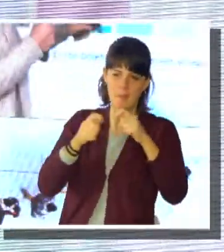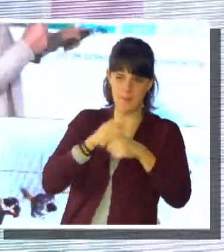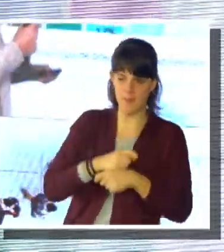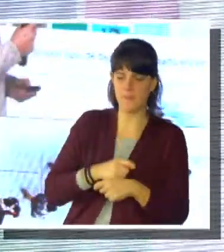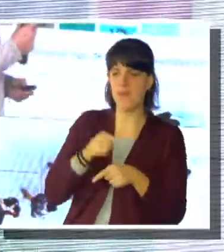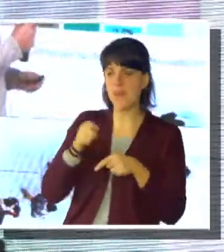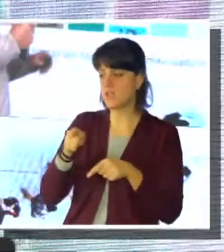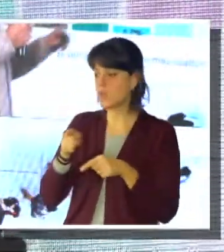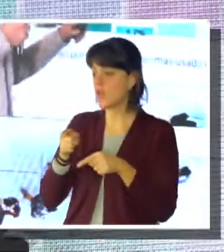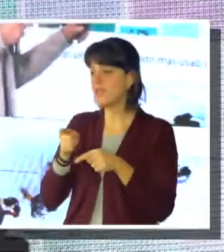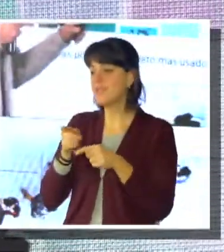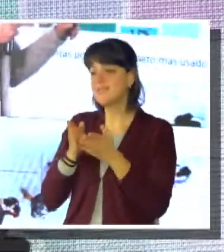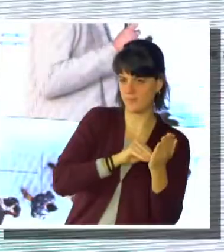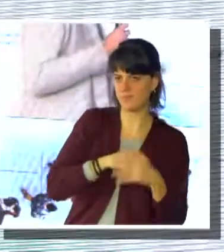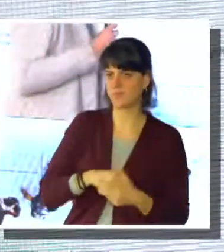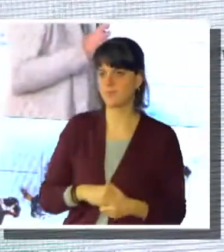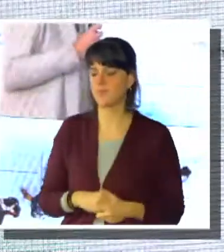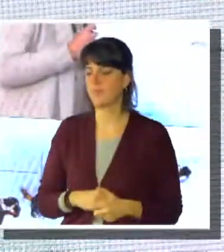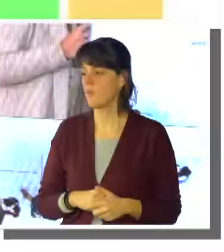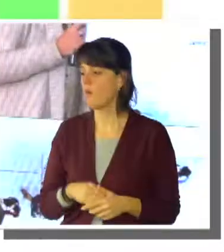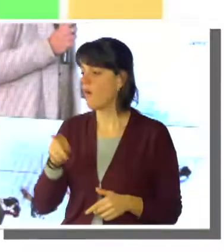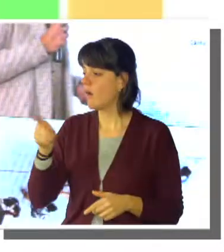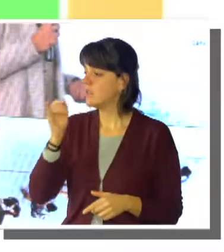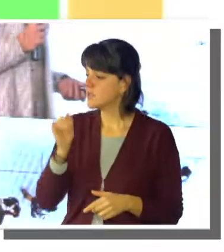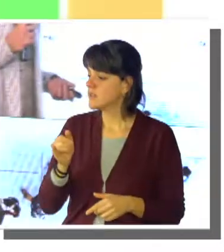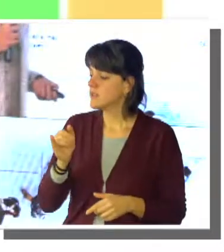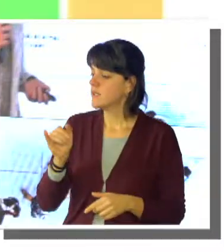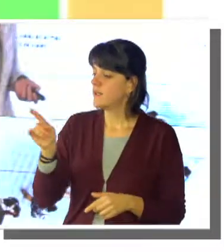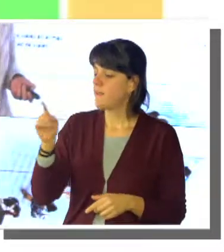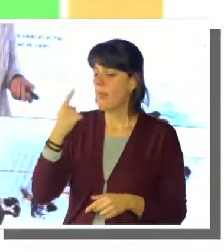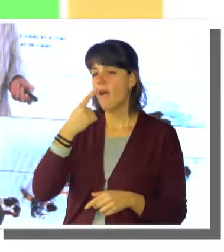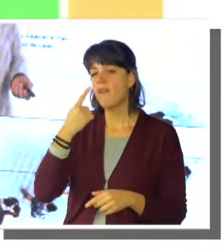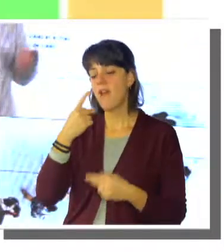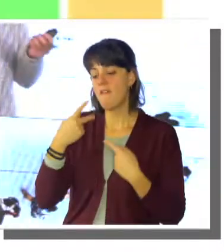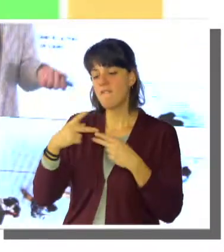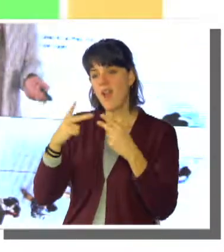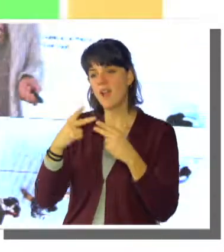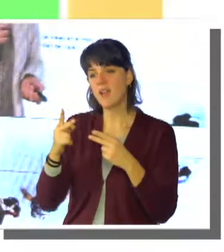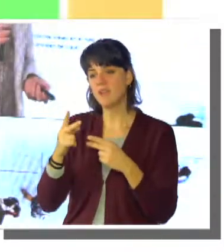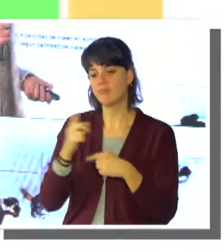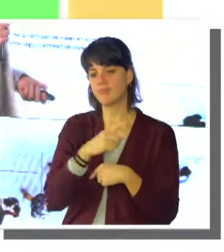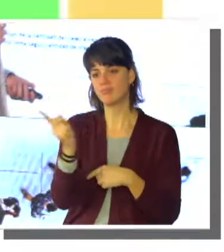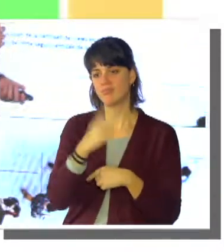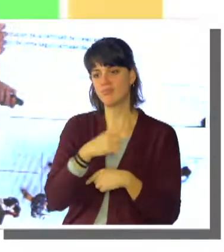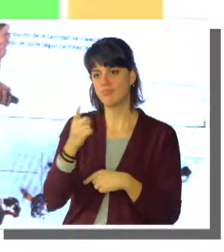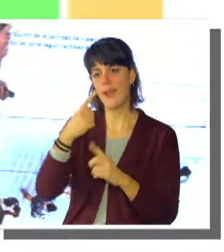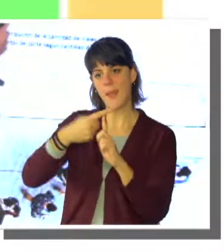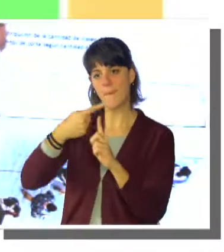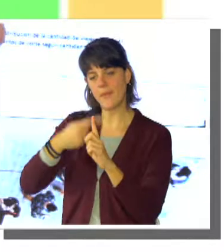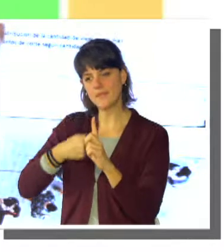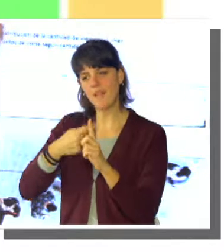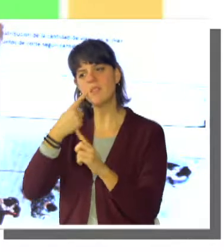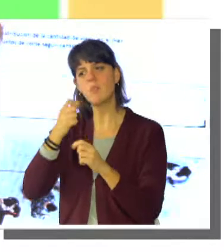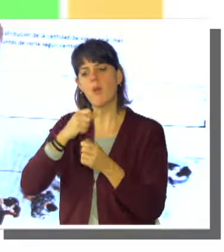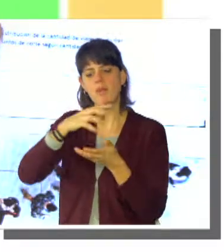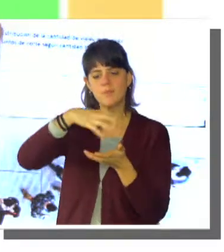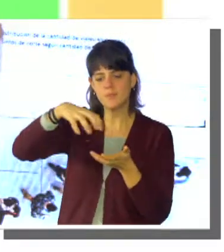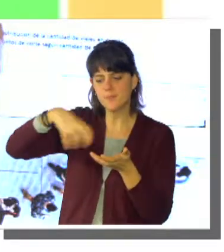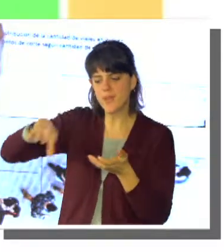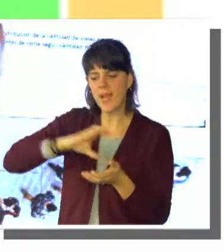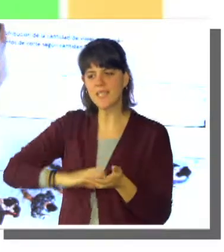vemos. Cuando vemos, por ejemplo, qué edades tienen los que viajan, vemos que hay casi